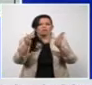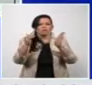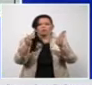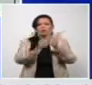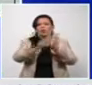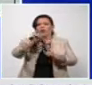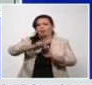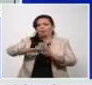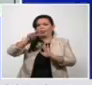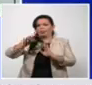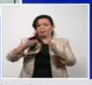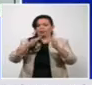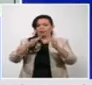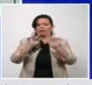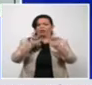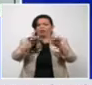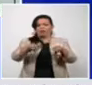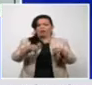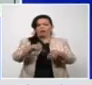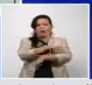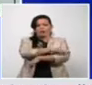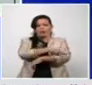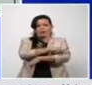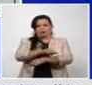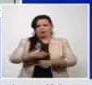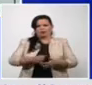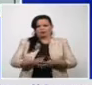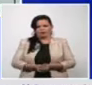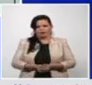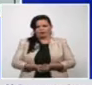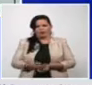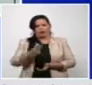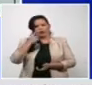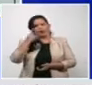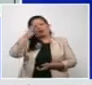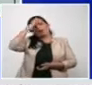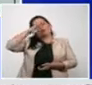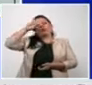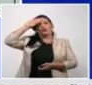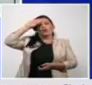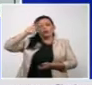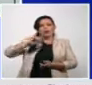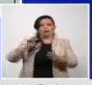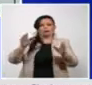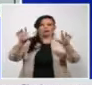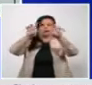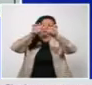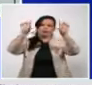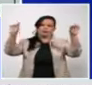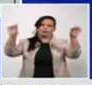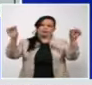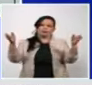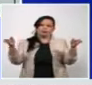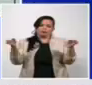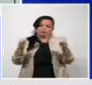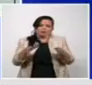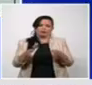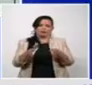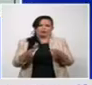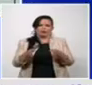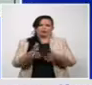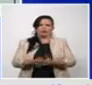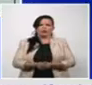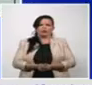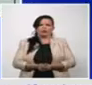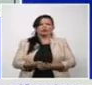países. Cuba, con una tasa de mortalidad por millón de habitantes, que ahí aparece 16, aunque ya con los fallecidos